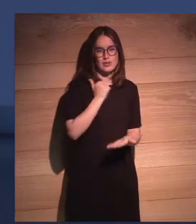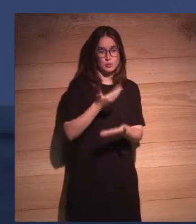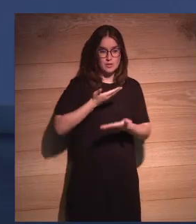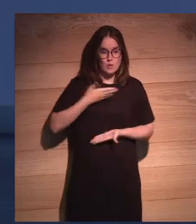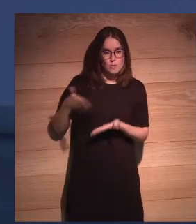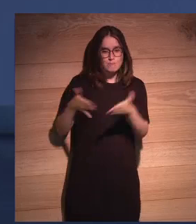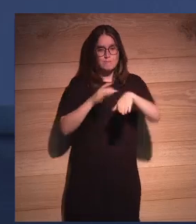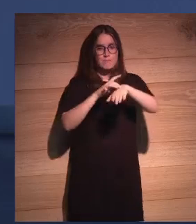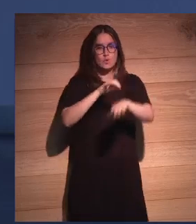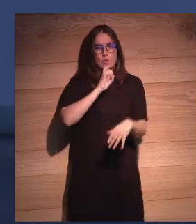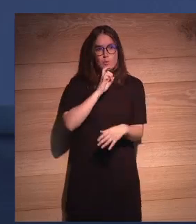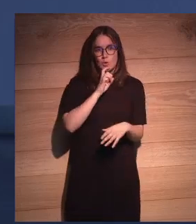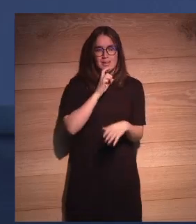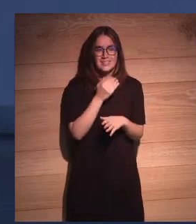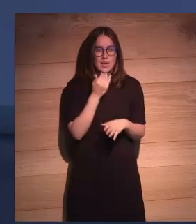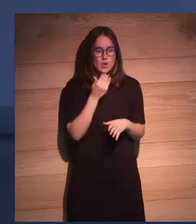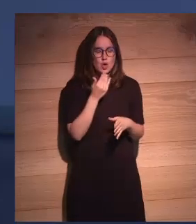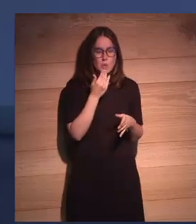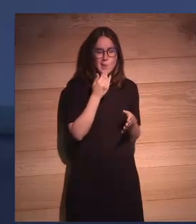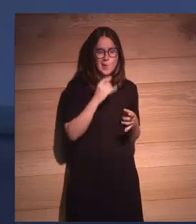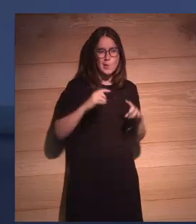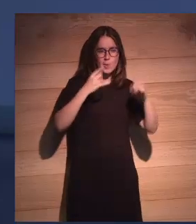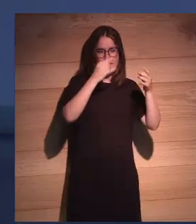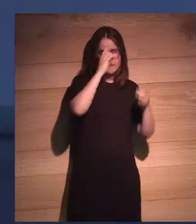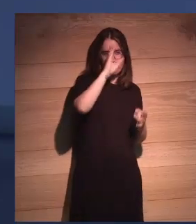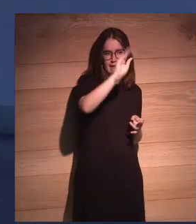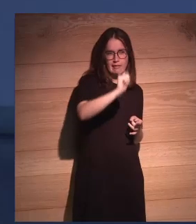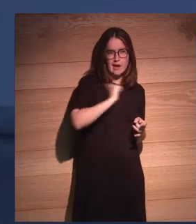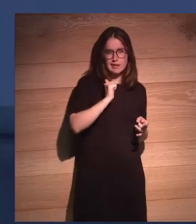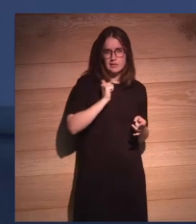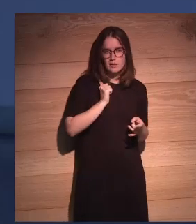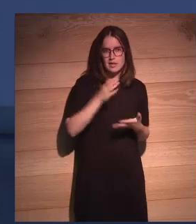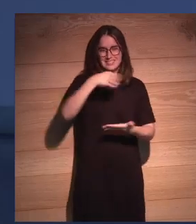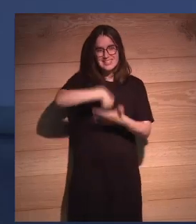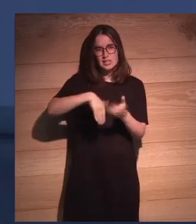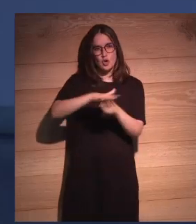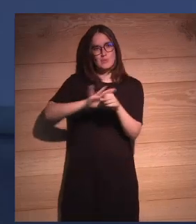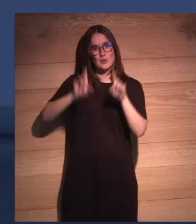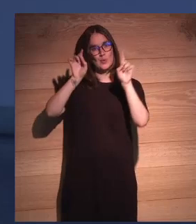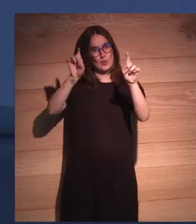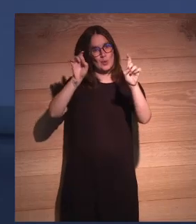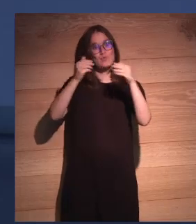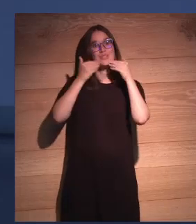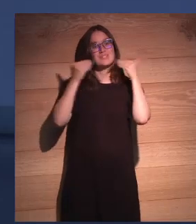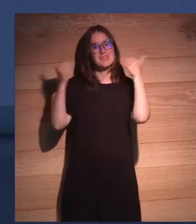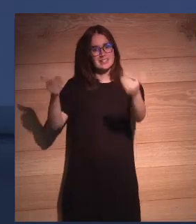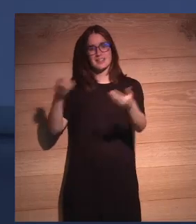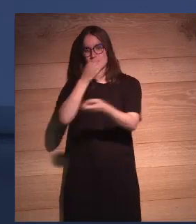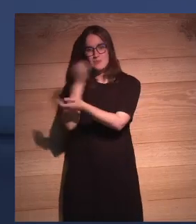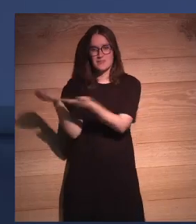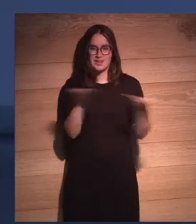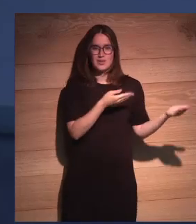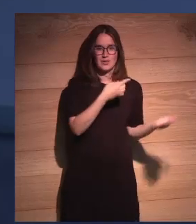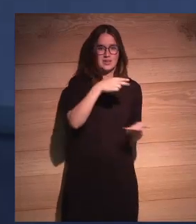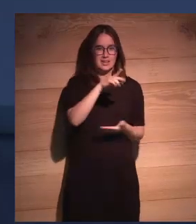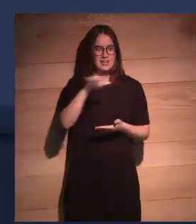es una moneda, ¿verdad?, con doble cara, de la inteligencia artificial en el tema de la educación. Muchas gracias y bienvenido,